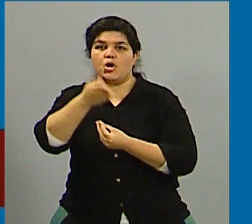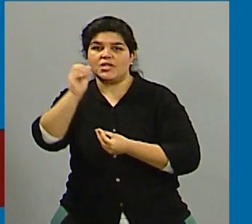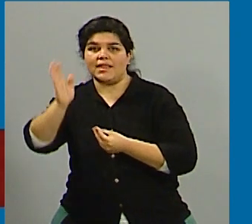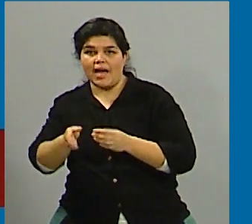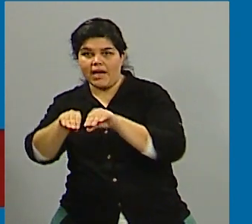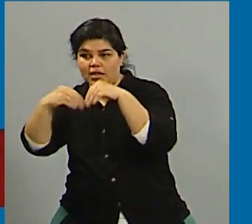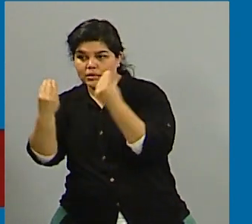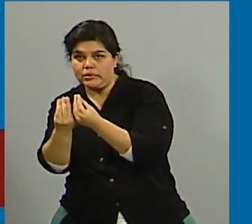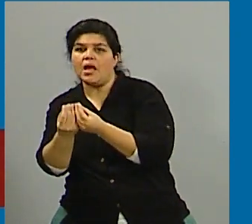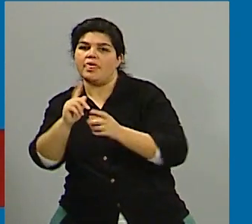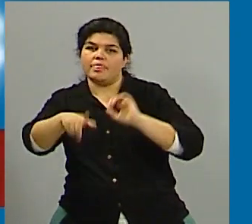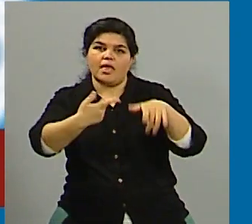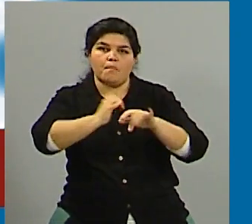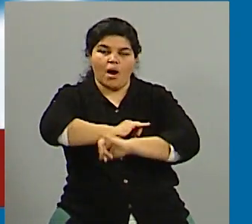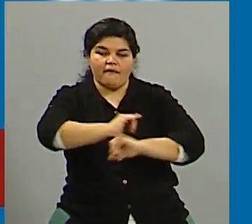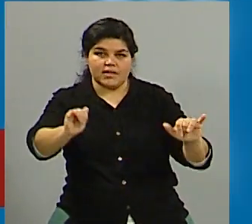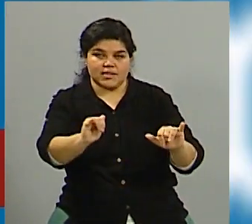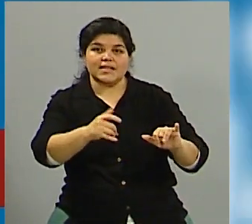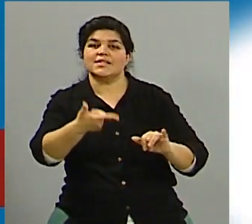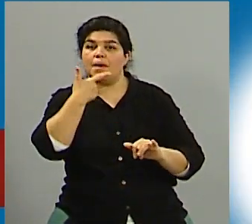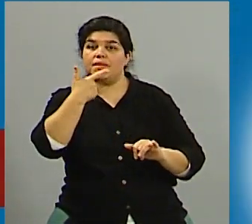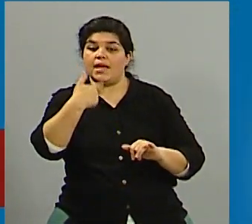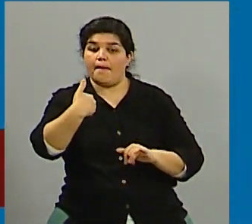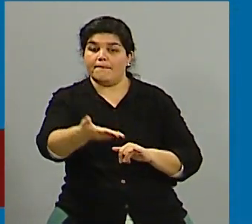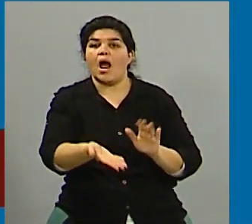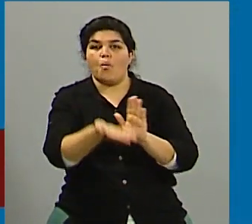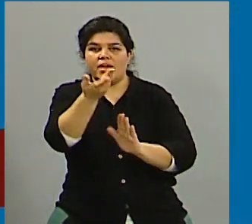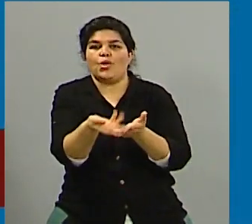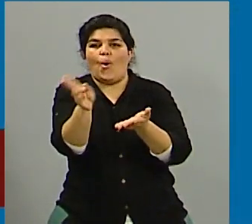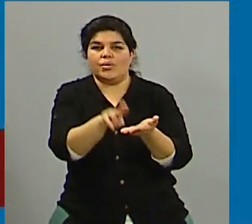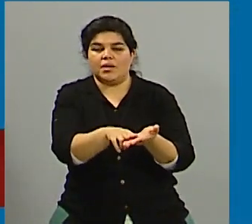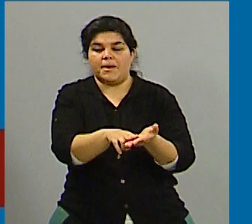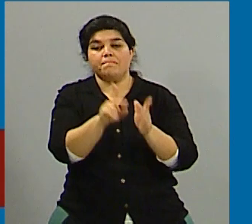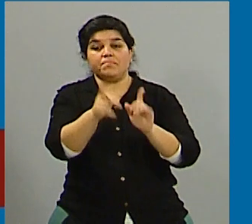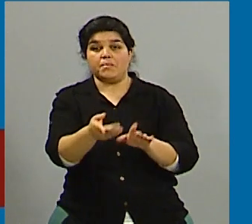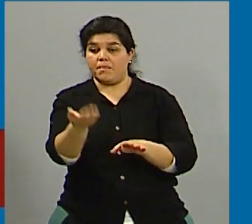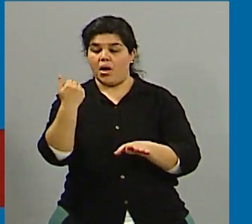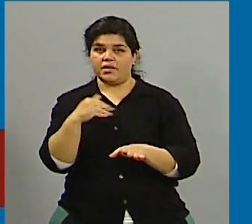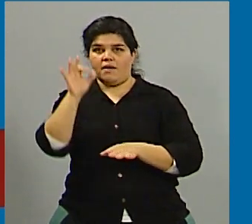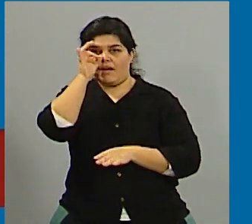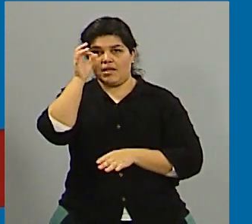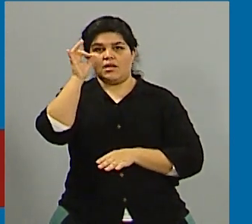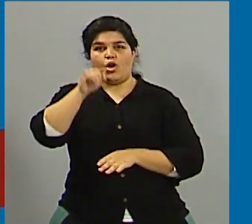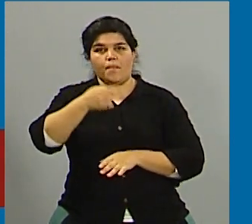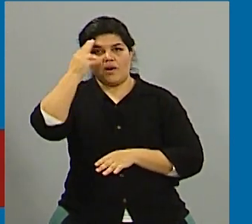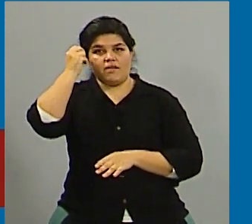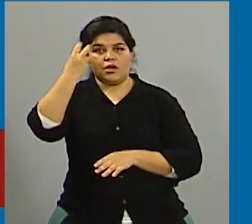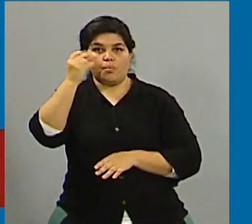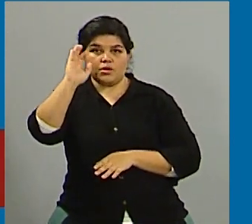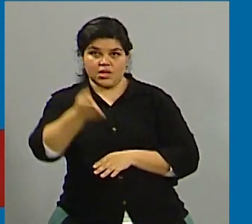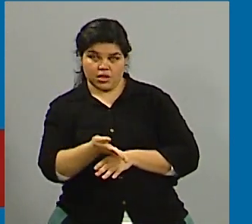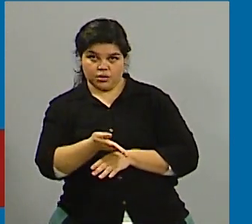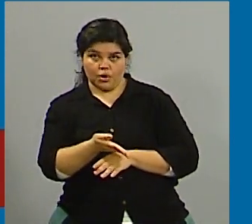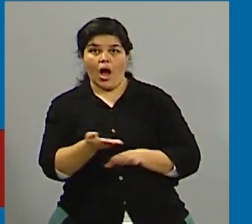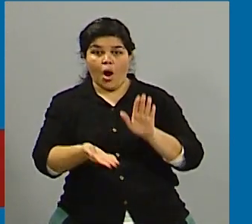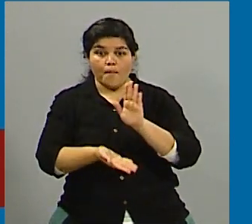septiembre. Pero bueno, mientras tanto, recordemos que cuando se anunció el aumento que dio la fórmula del 20,92%, el ministro de